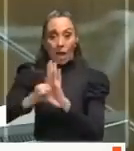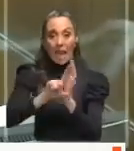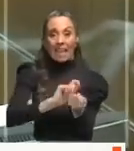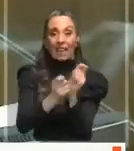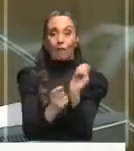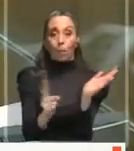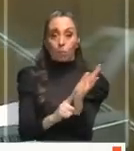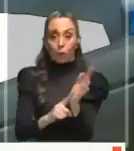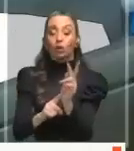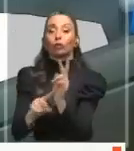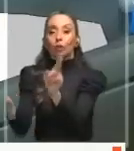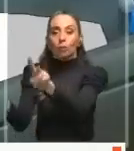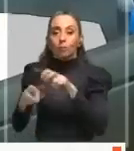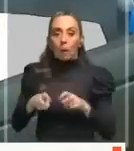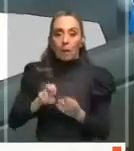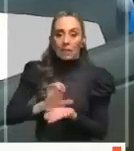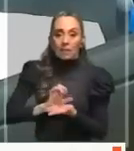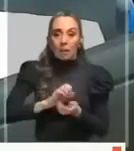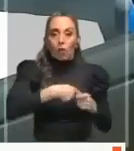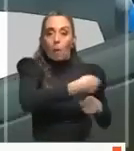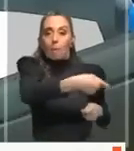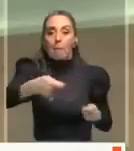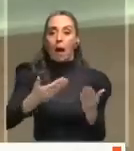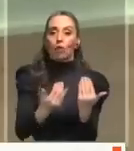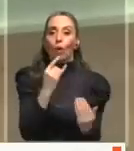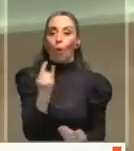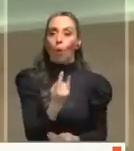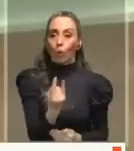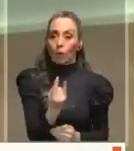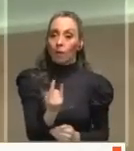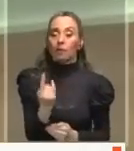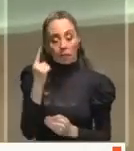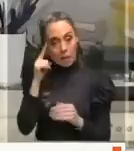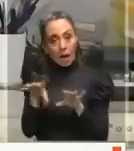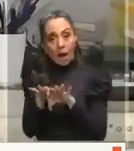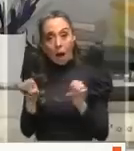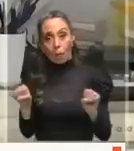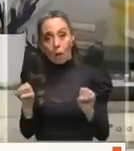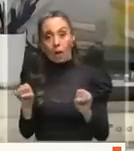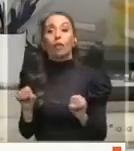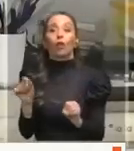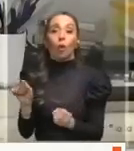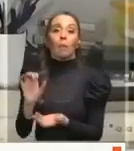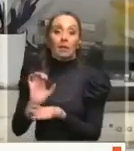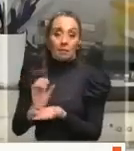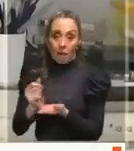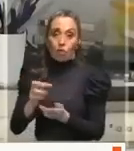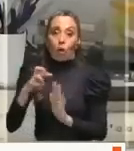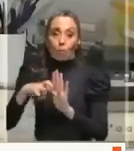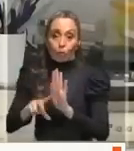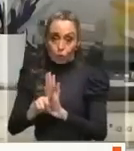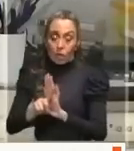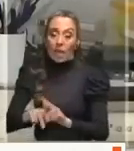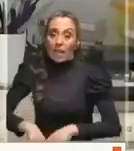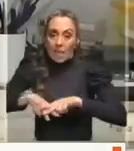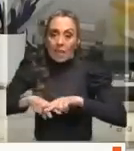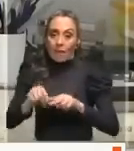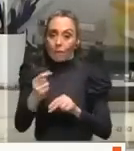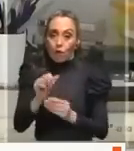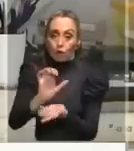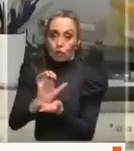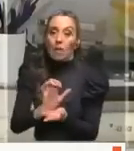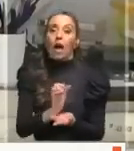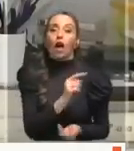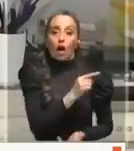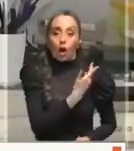para el gobierno, según muchos, lo obliga a ceder en su búsqueda de un pacto fiscal. O sea, ahora el gobierno realmente tiene que salir a conquistar los